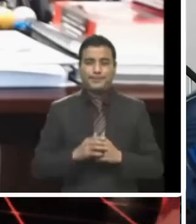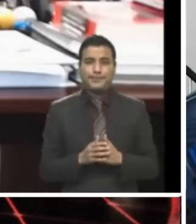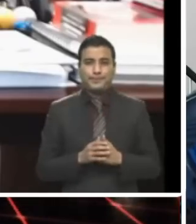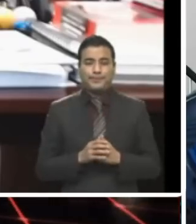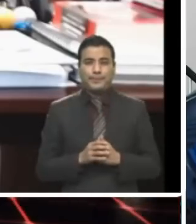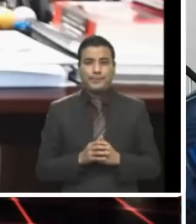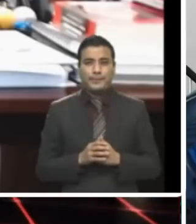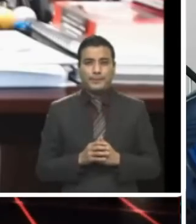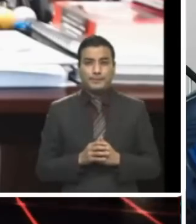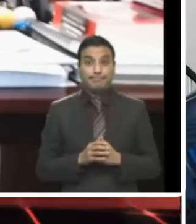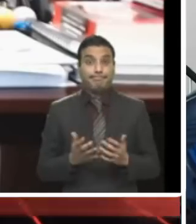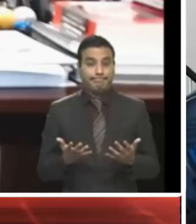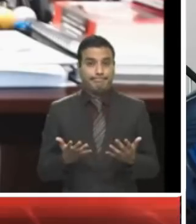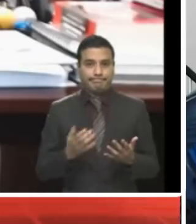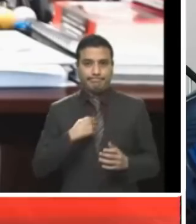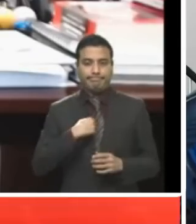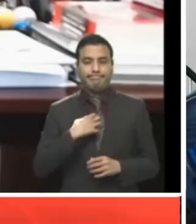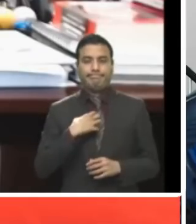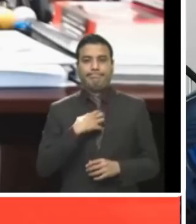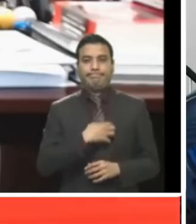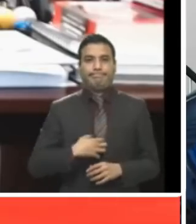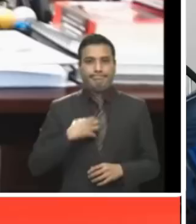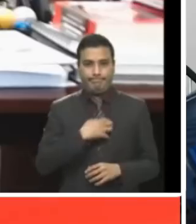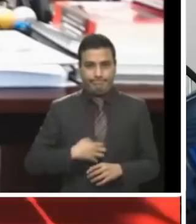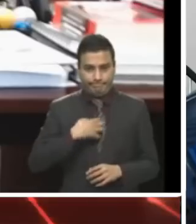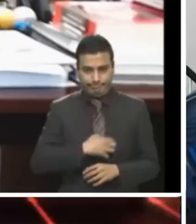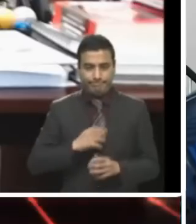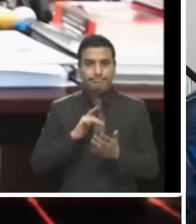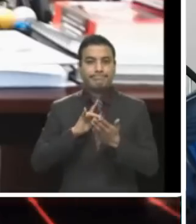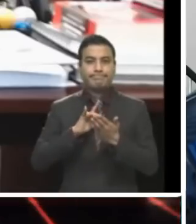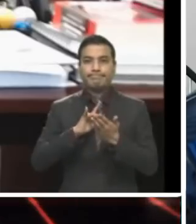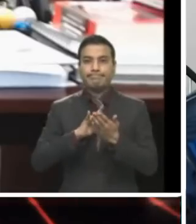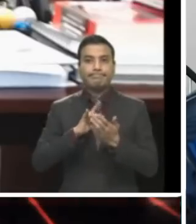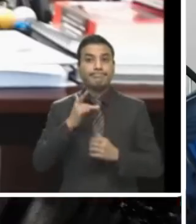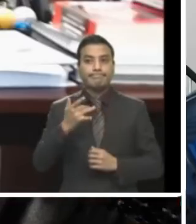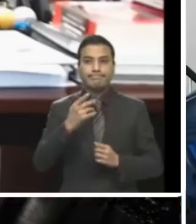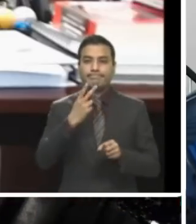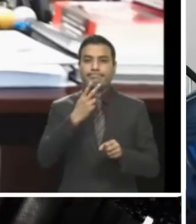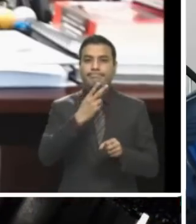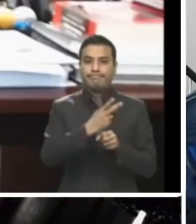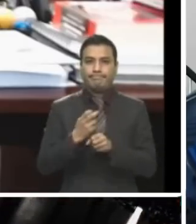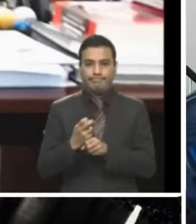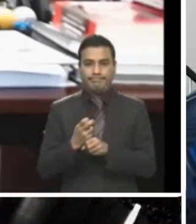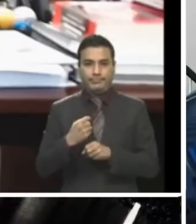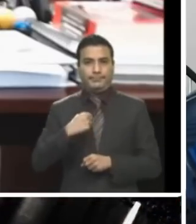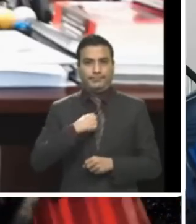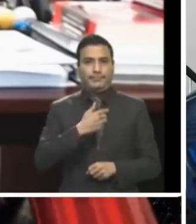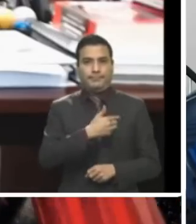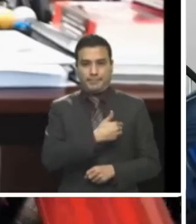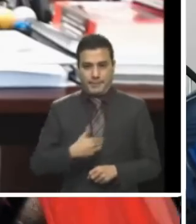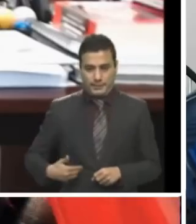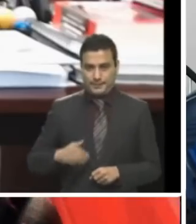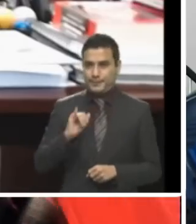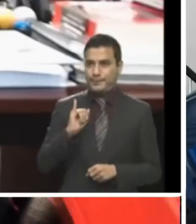y debo reconocer con mucha satisfacción y agradecer con mucha satisfacción la invitación que se me ha hecho como presidente del ine